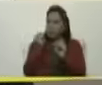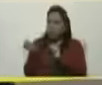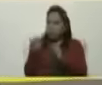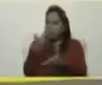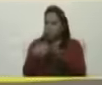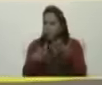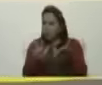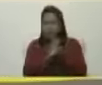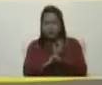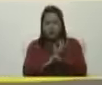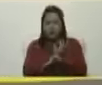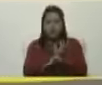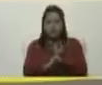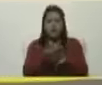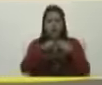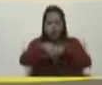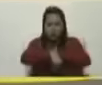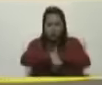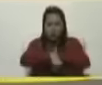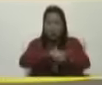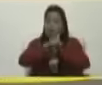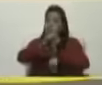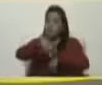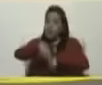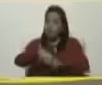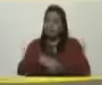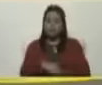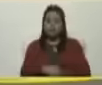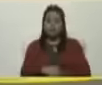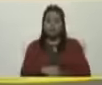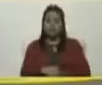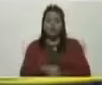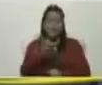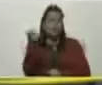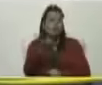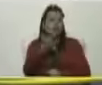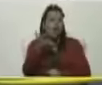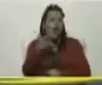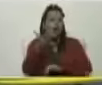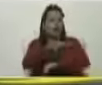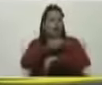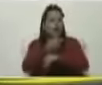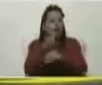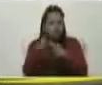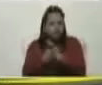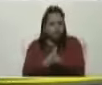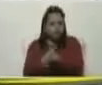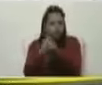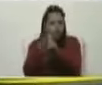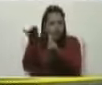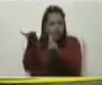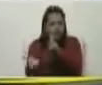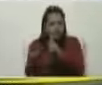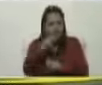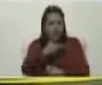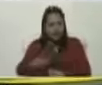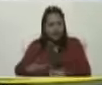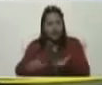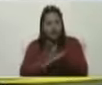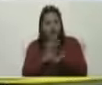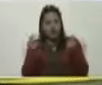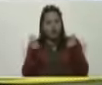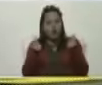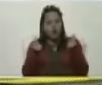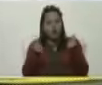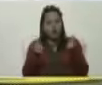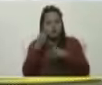materia de ponernos de acuerdo, sino que vamos a buscar la manera de gobernar con usted, presidente, en materia económica, para darle